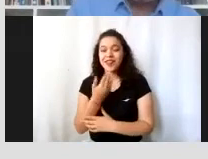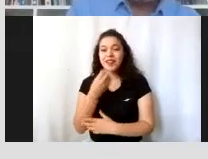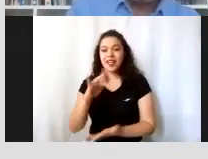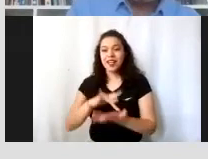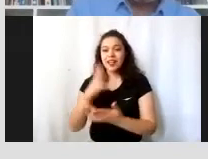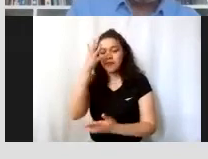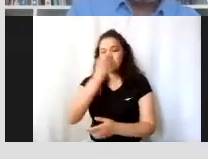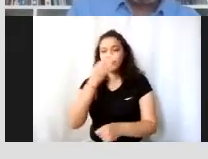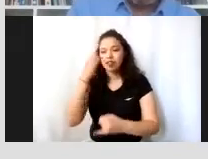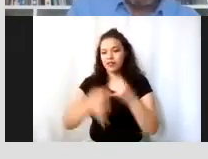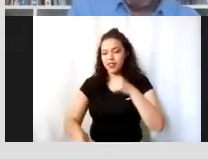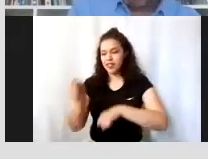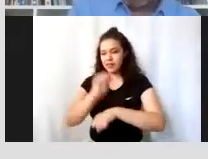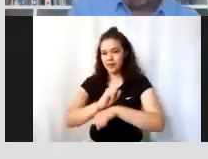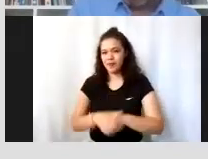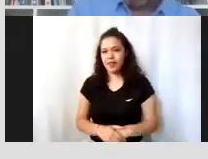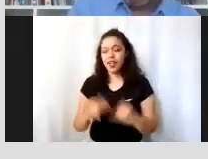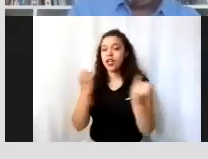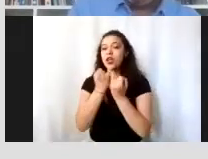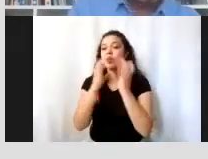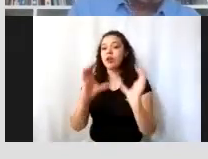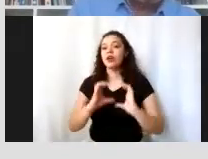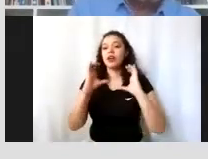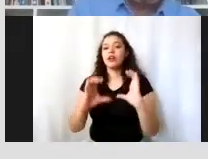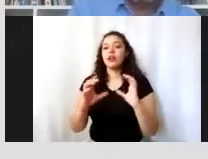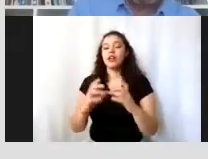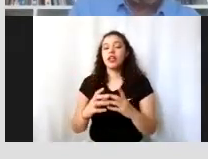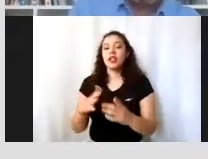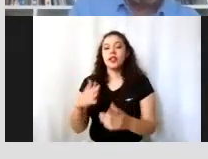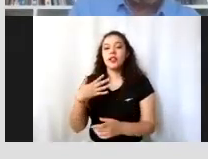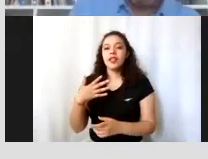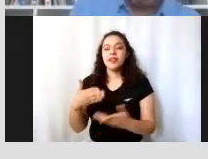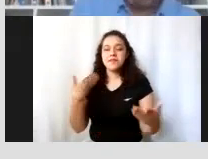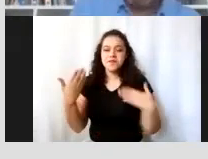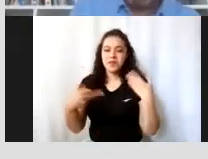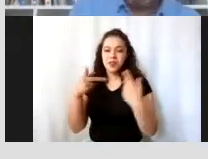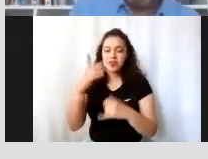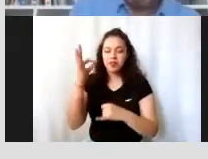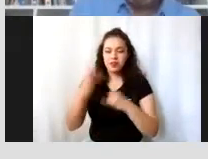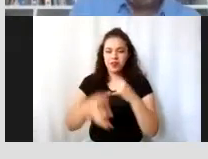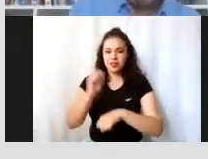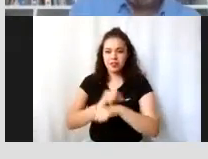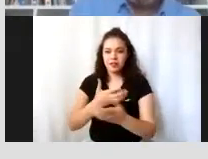semana. Igual, cuídense mucho, disfruten su fin de semana, descansen.